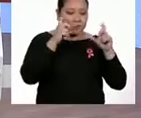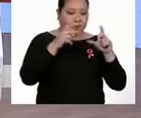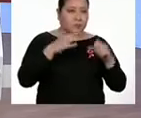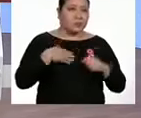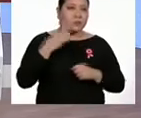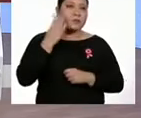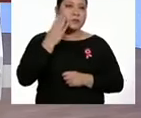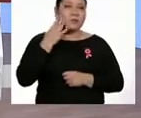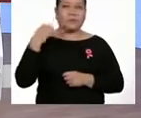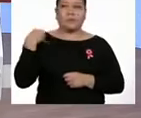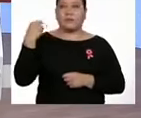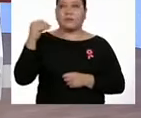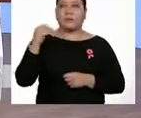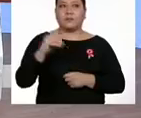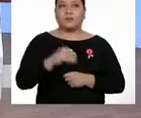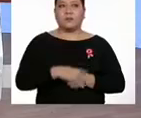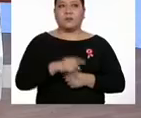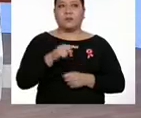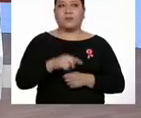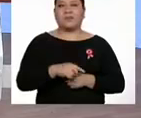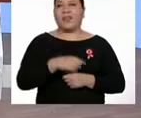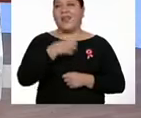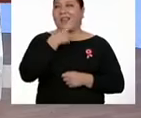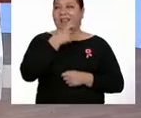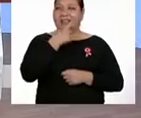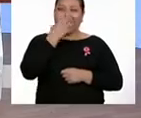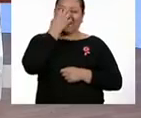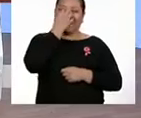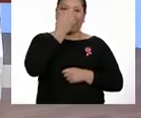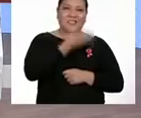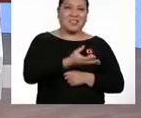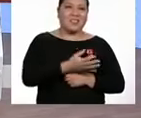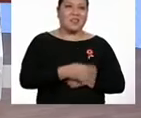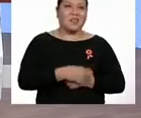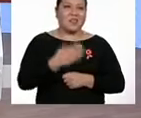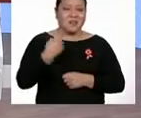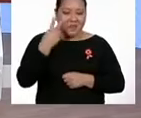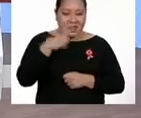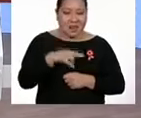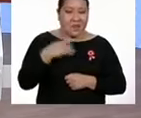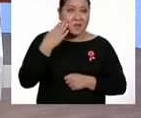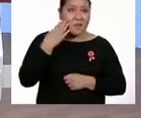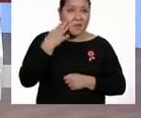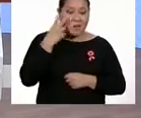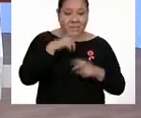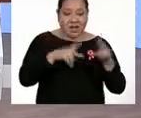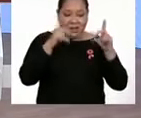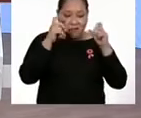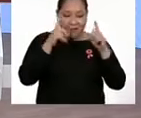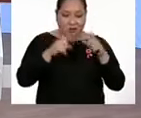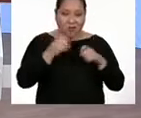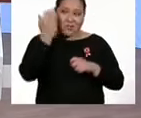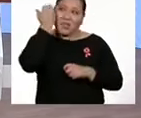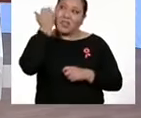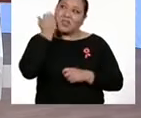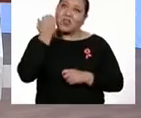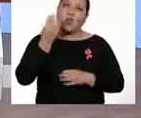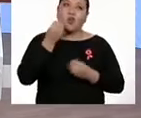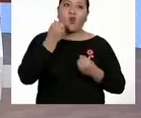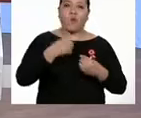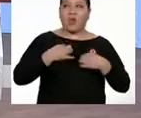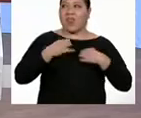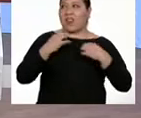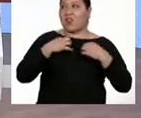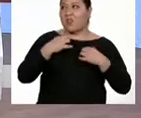mamá cuando era joven. Un mate de risa. Es que es muy chistoso revisar las fotos antiguas, cómo era